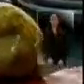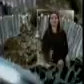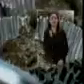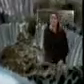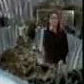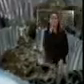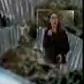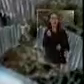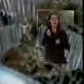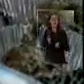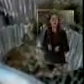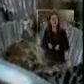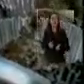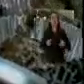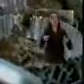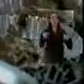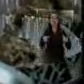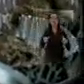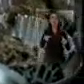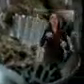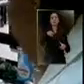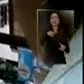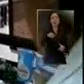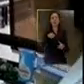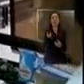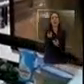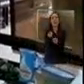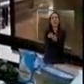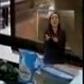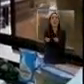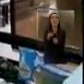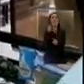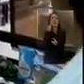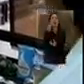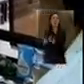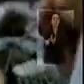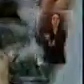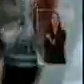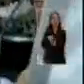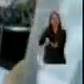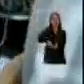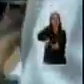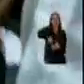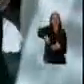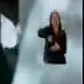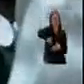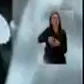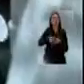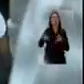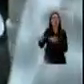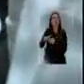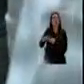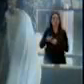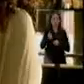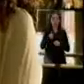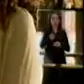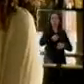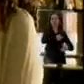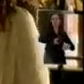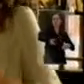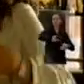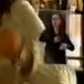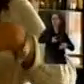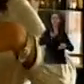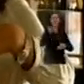¿Cuál es tu especialidad? Por ejemplo, la torta de merengue, me la piden mucho, sobre todo que uno misma hace los